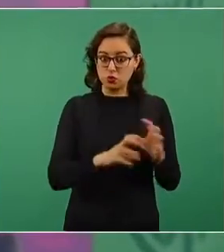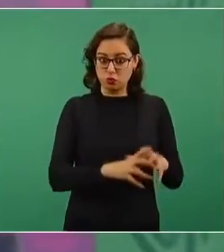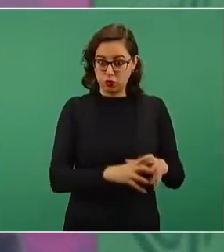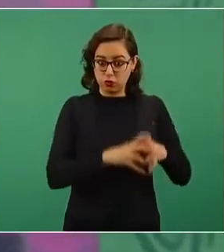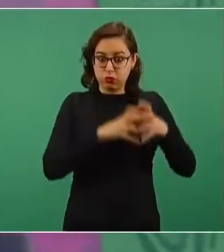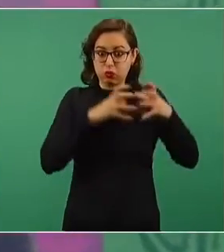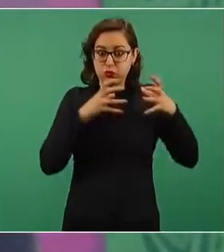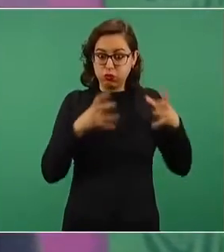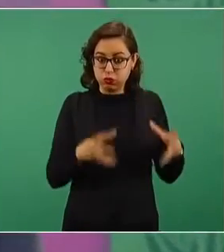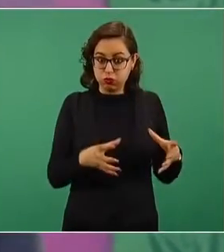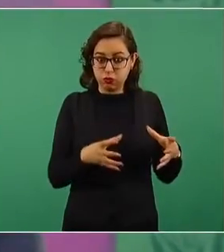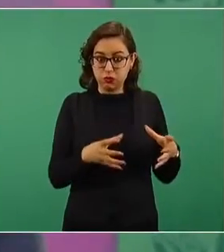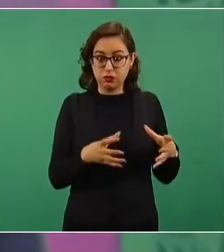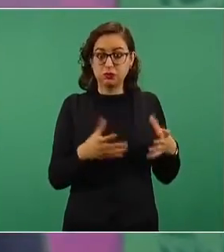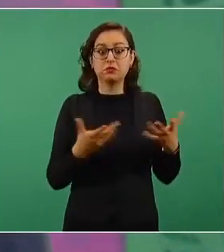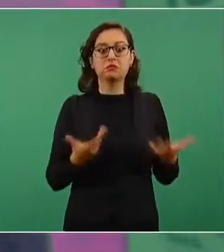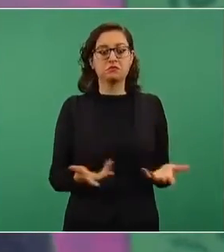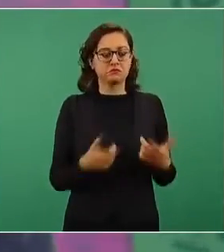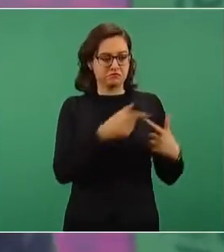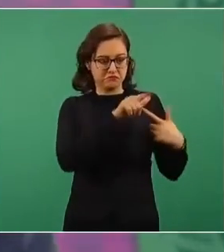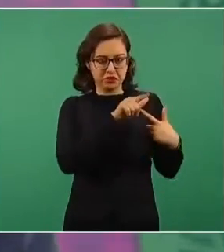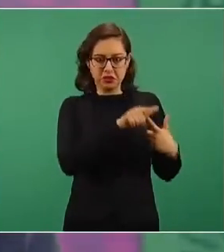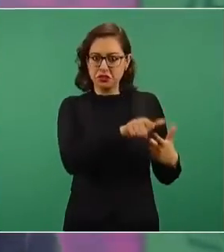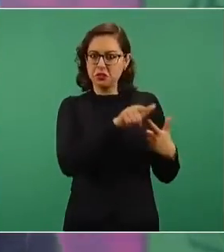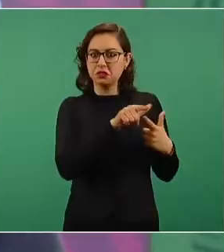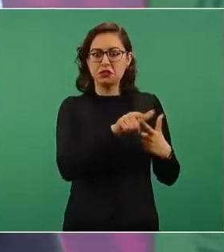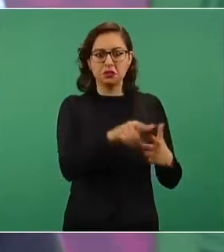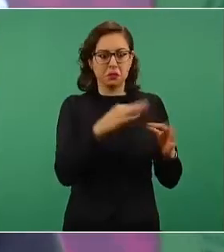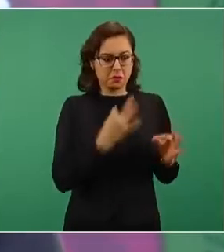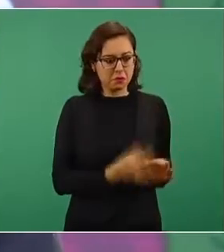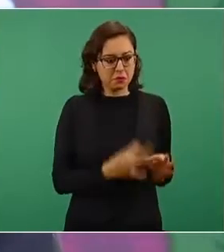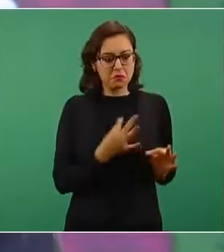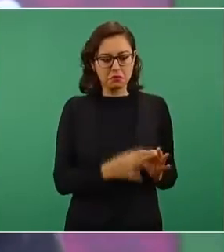Además, crecimiento económico sostenido.